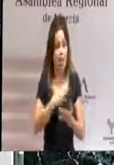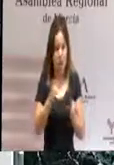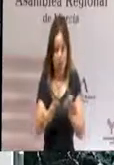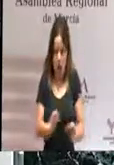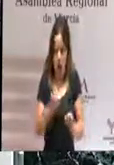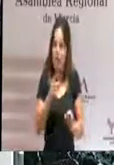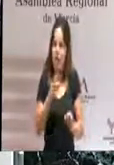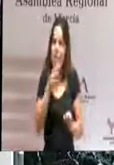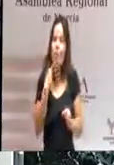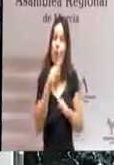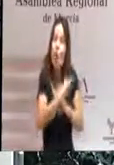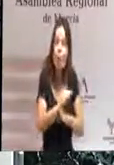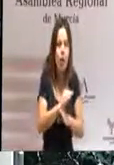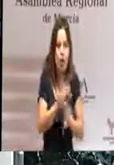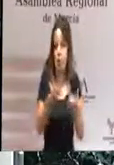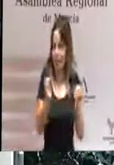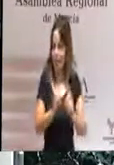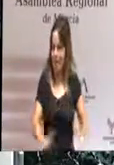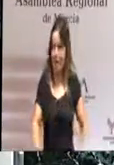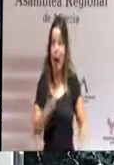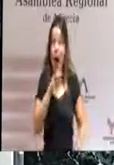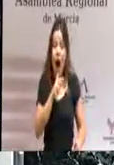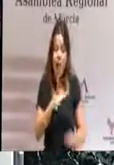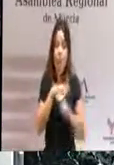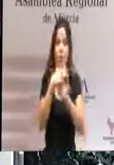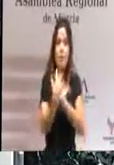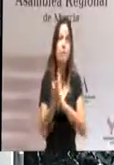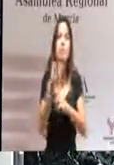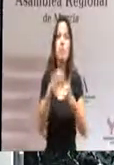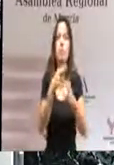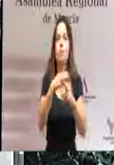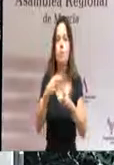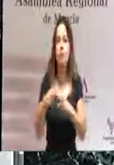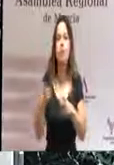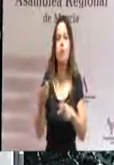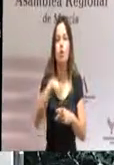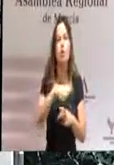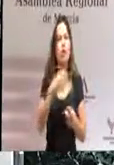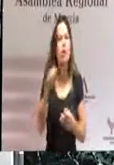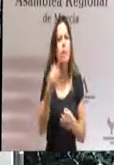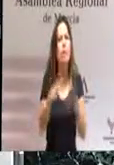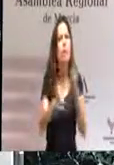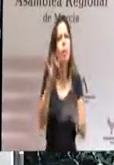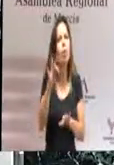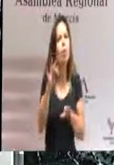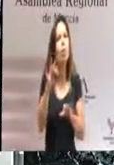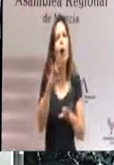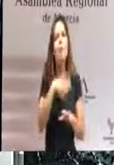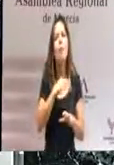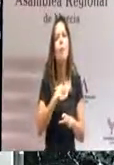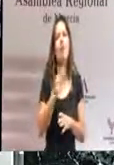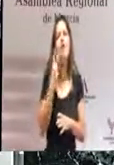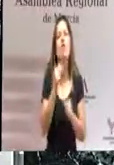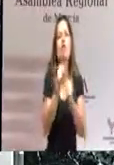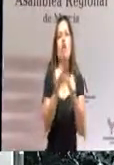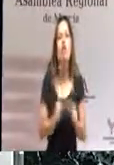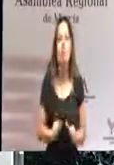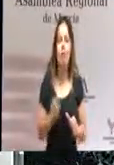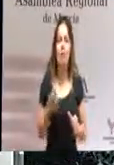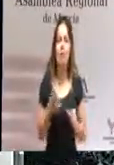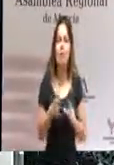ayuda a su preservación. En la situación actual, los partidos políticos tenemos que elegir entre dos maneras